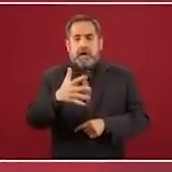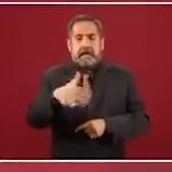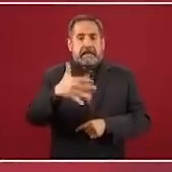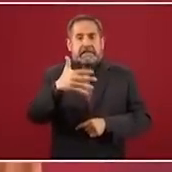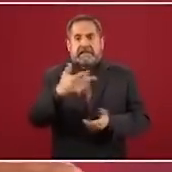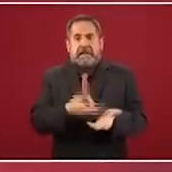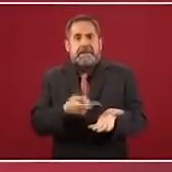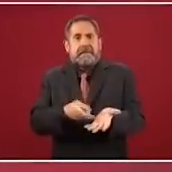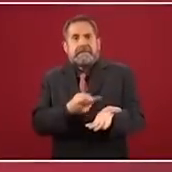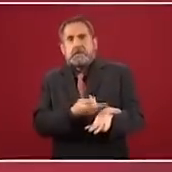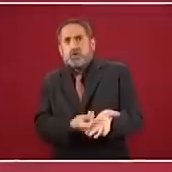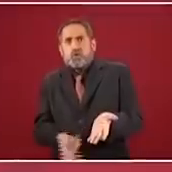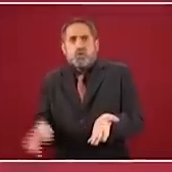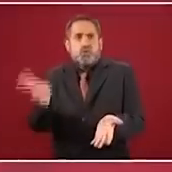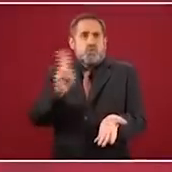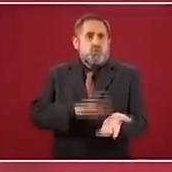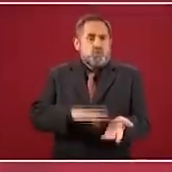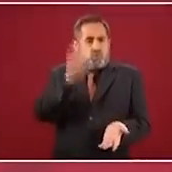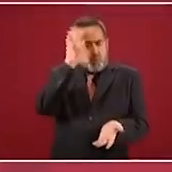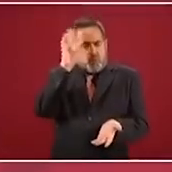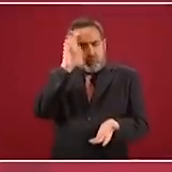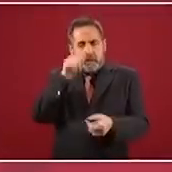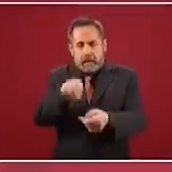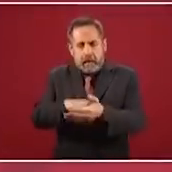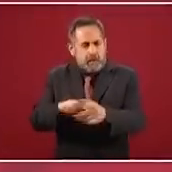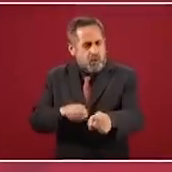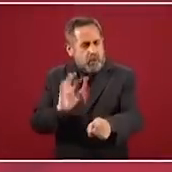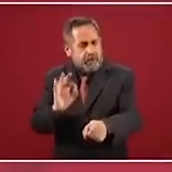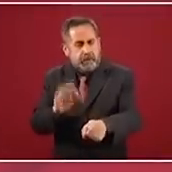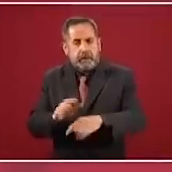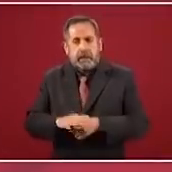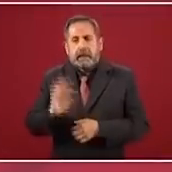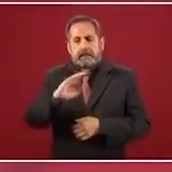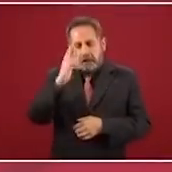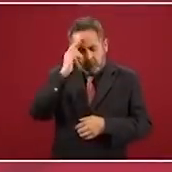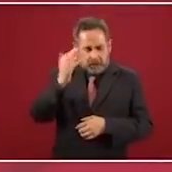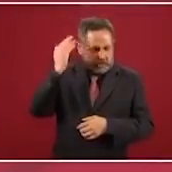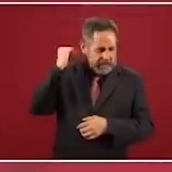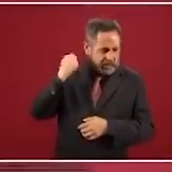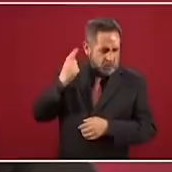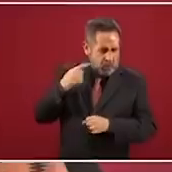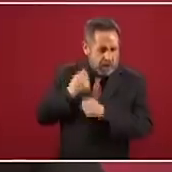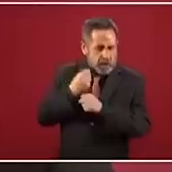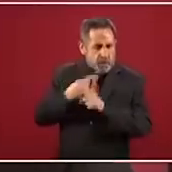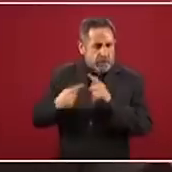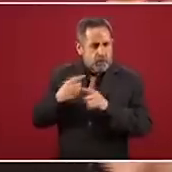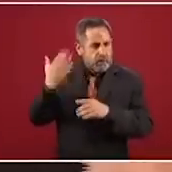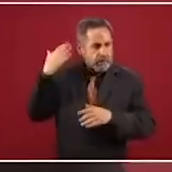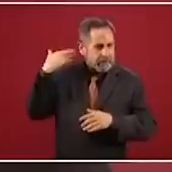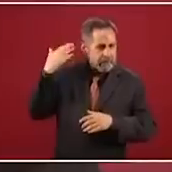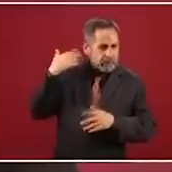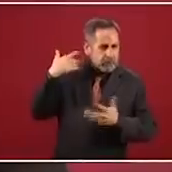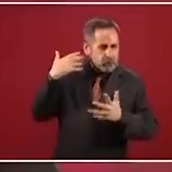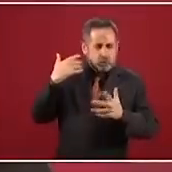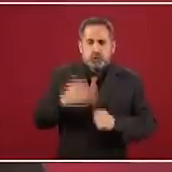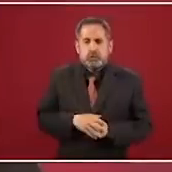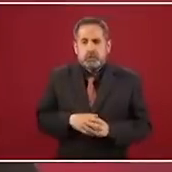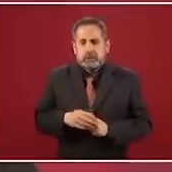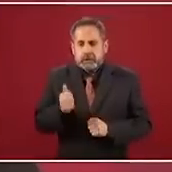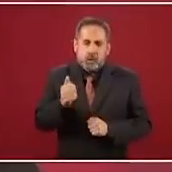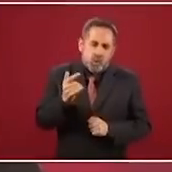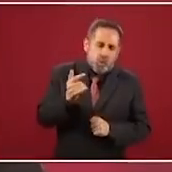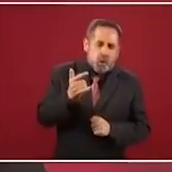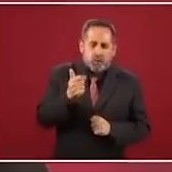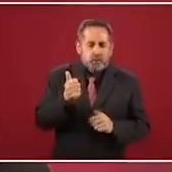5, 8, 10, 15 veces. Los ejemplos son muy buenos, quizás recordarán a mediados del año pasado que tuvimos prácticamente todo el